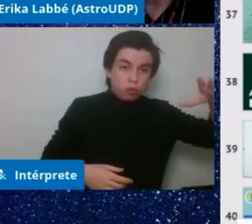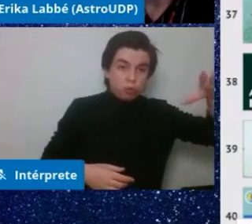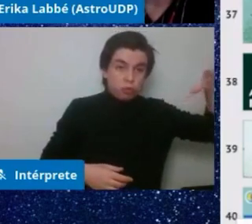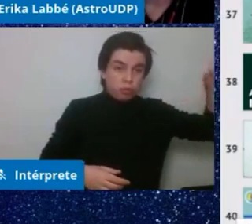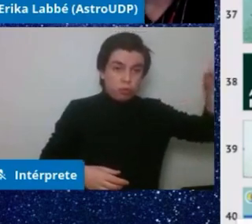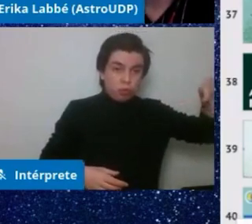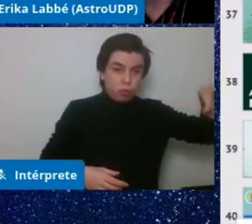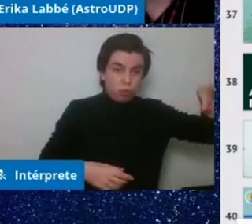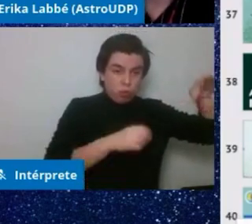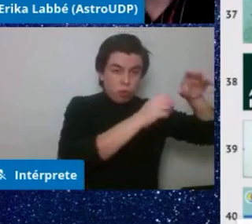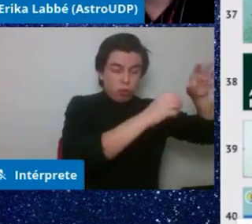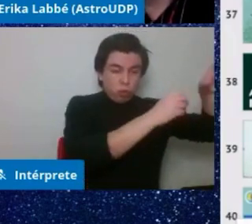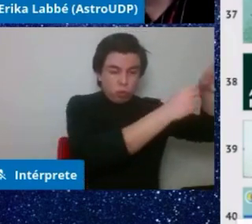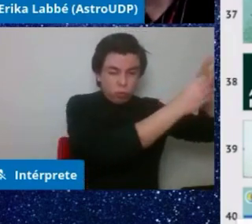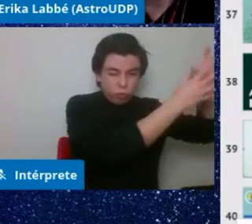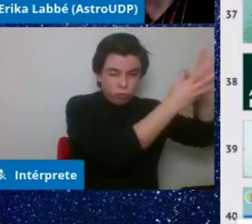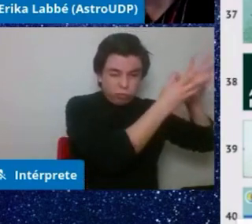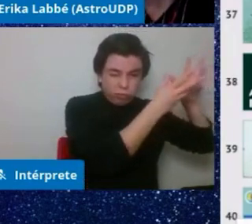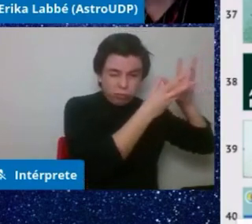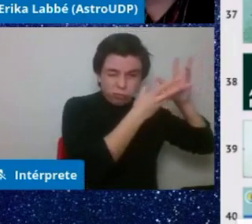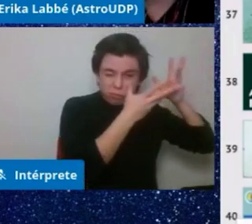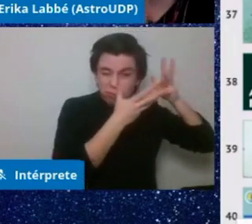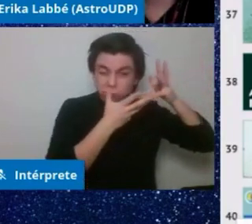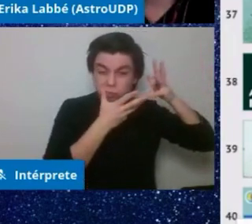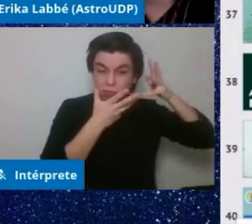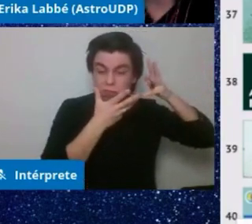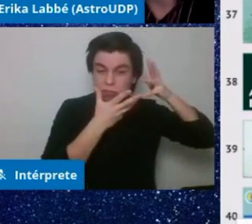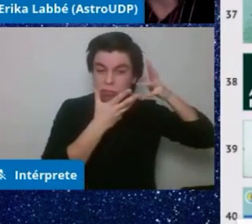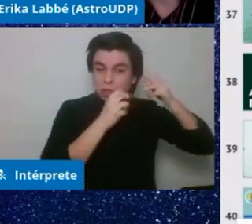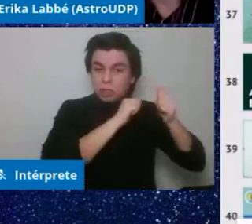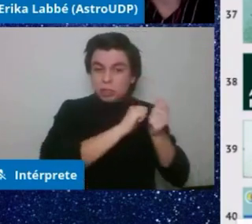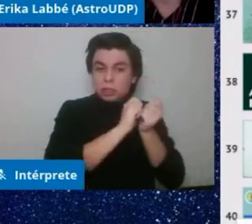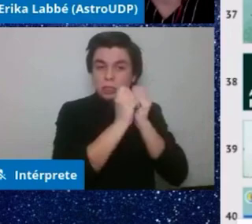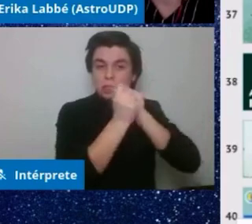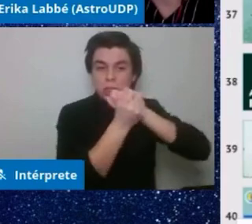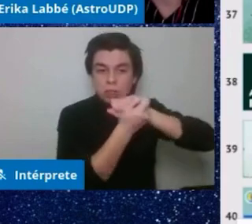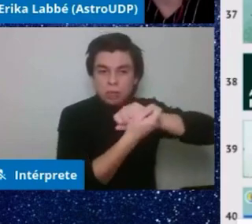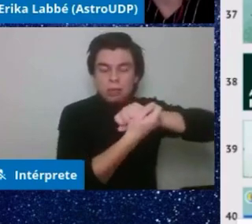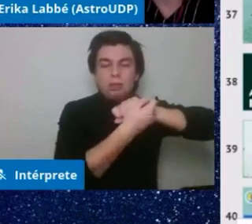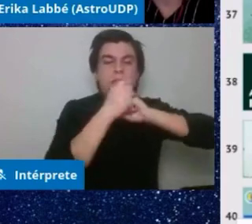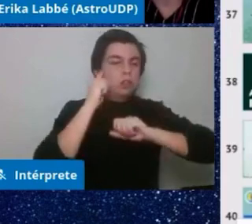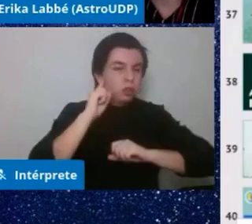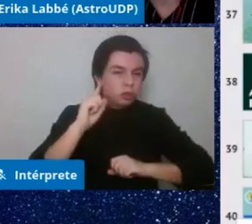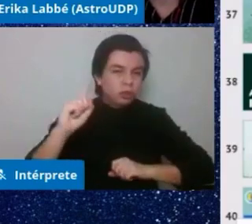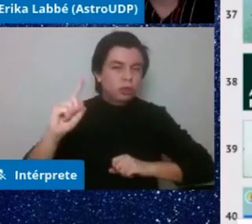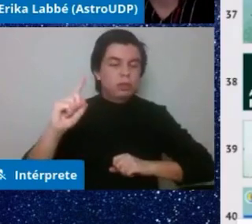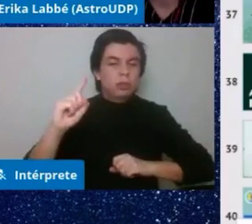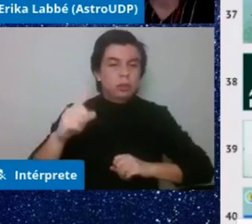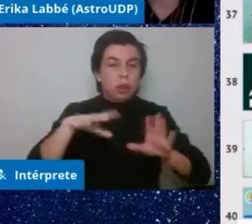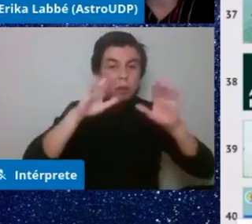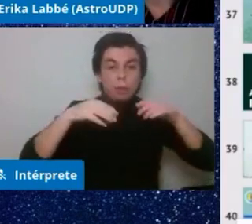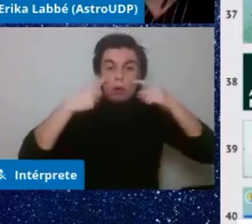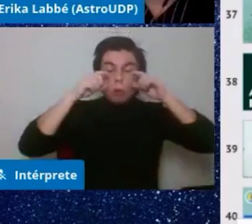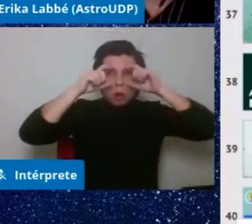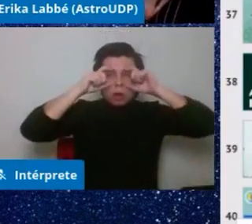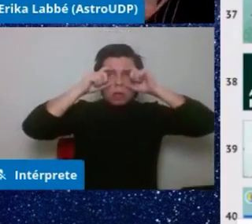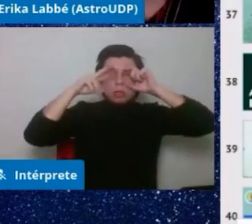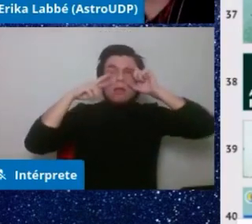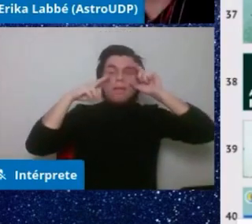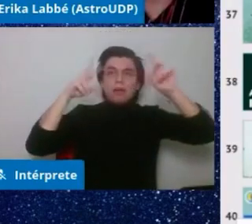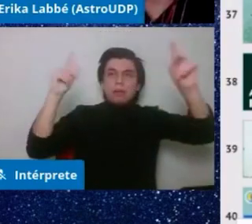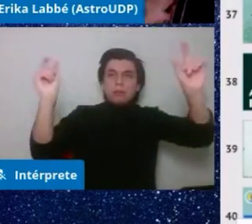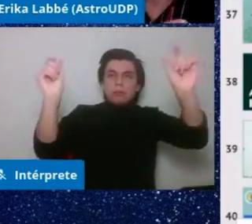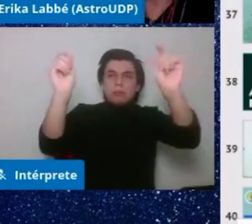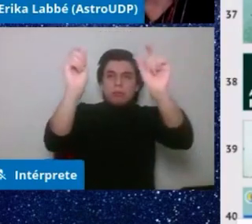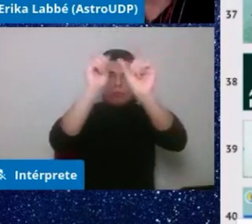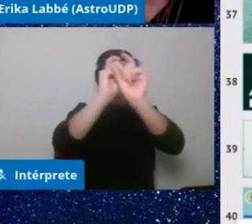va bajando de tono, por lo tanto tú puedes percibir cómo va cambiando. De la misma forma que uno puede verlo con los lentes, cómo va cambiando, o puede verlos